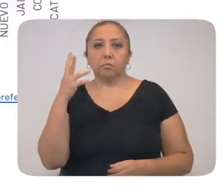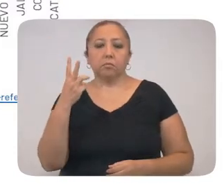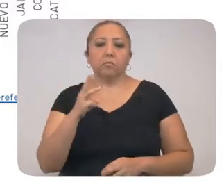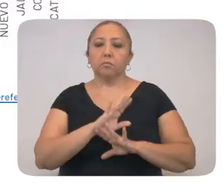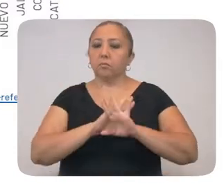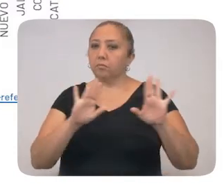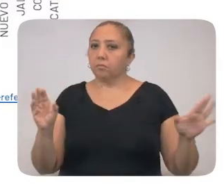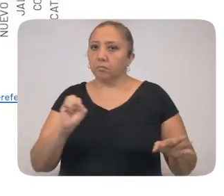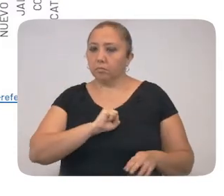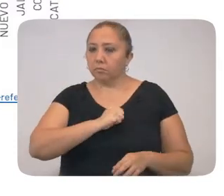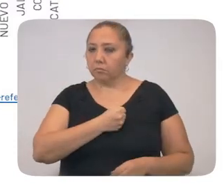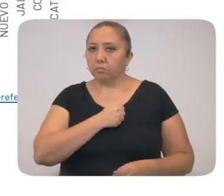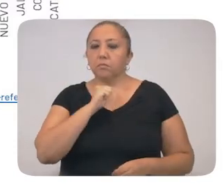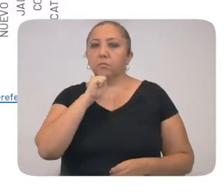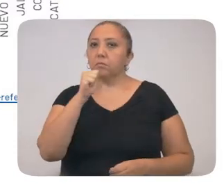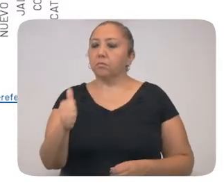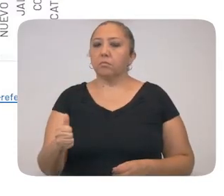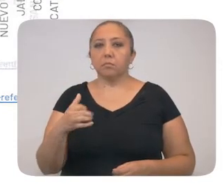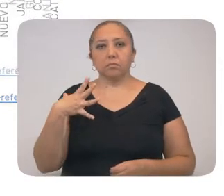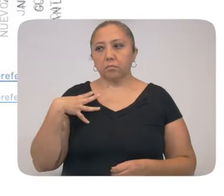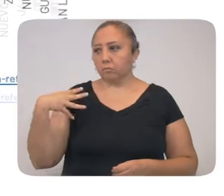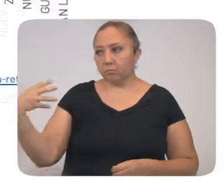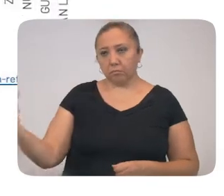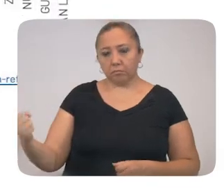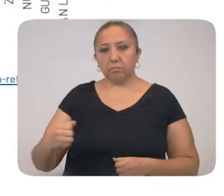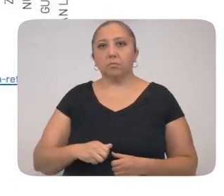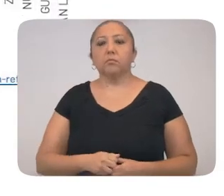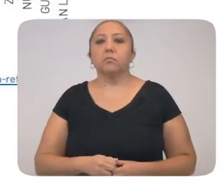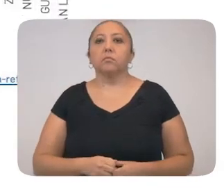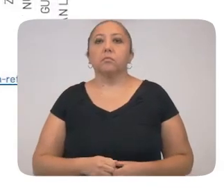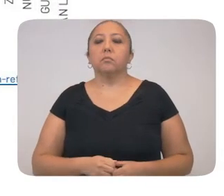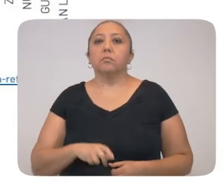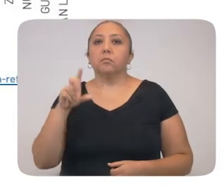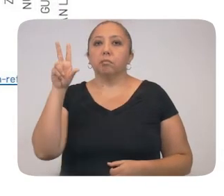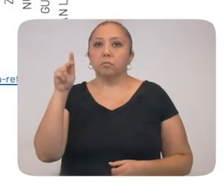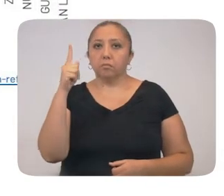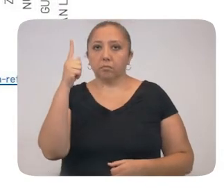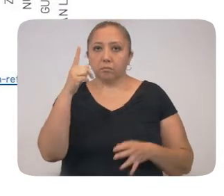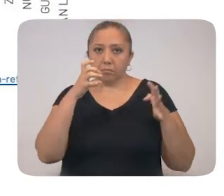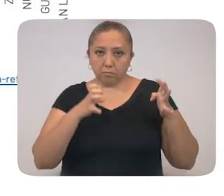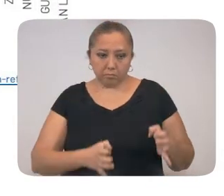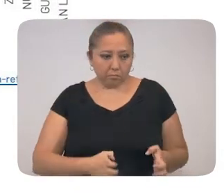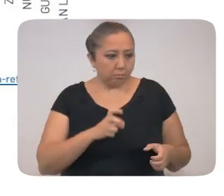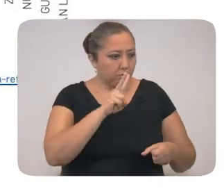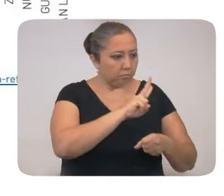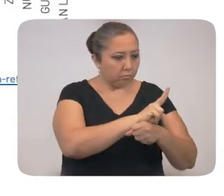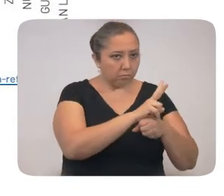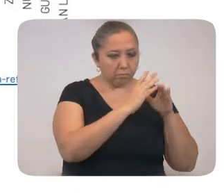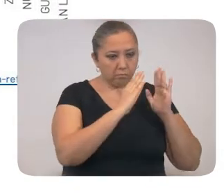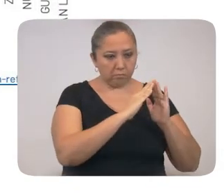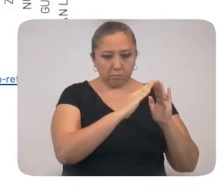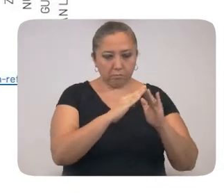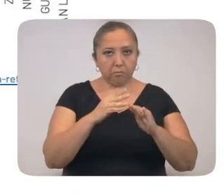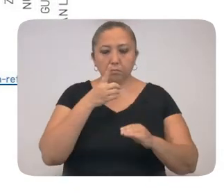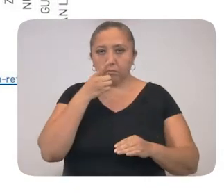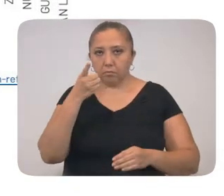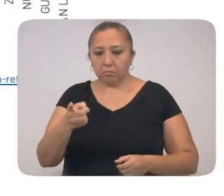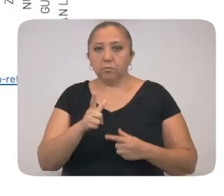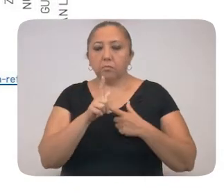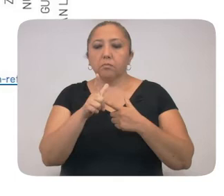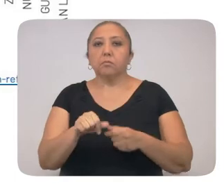se recuperaron, no presentan síntomas ni pueden contagiar. 81 están estables, aislados y